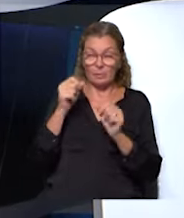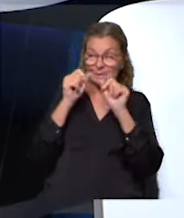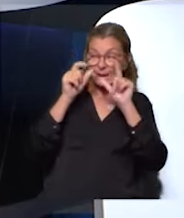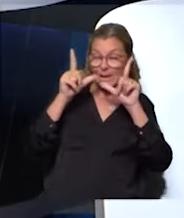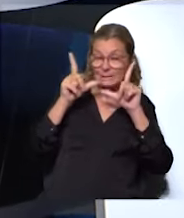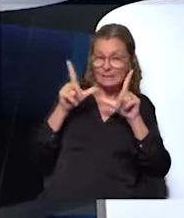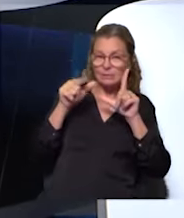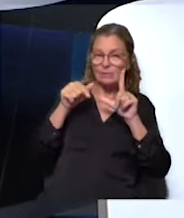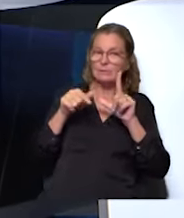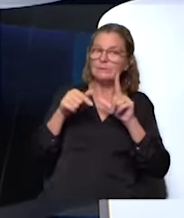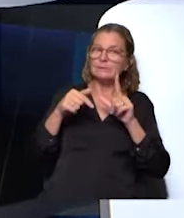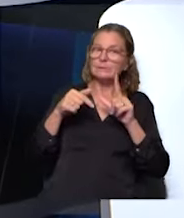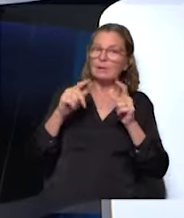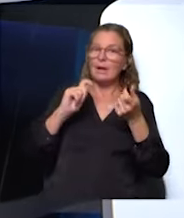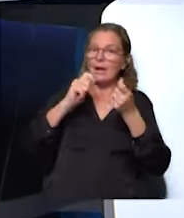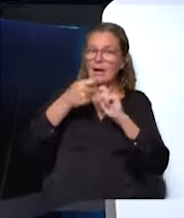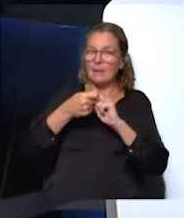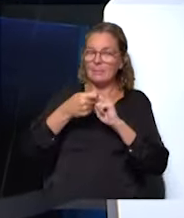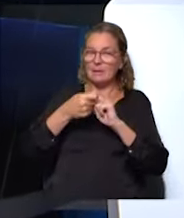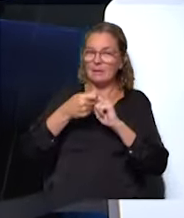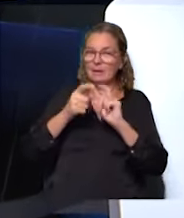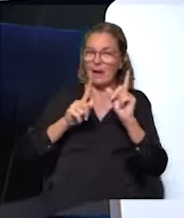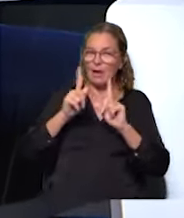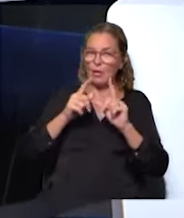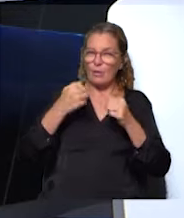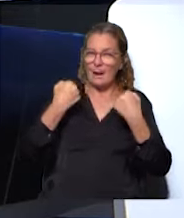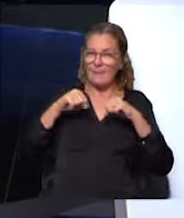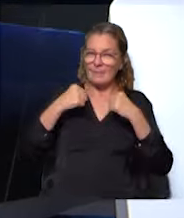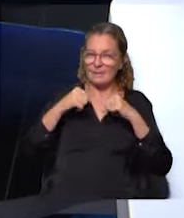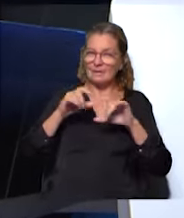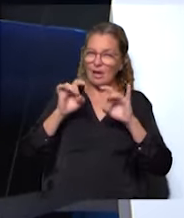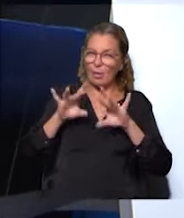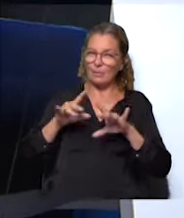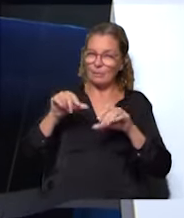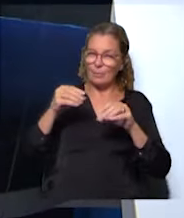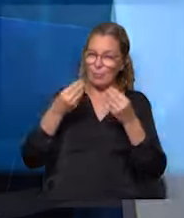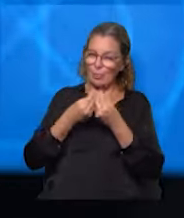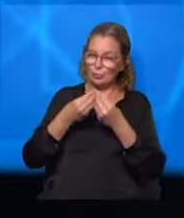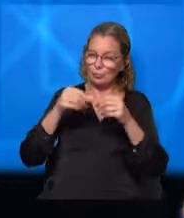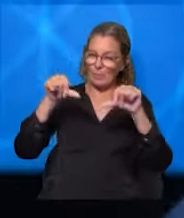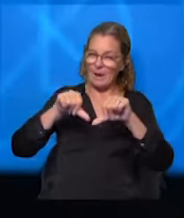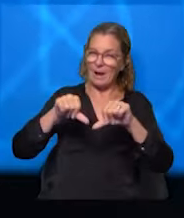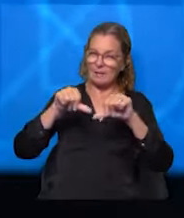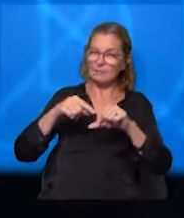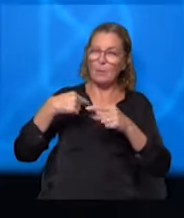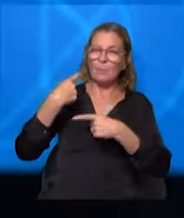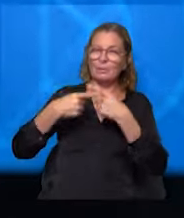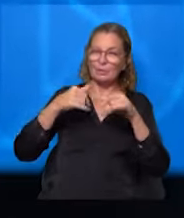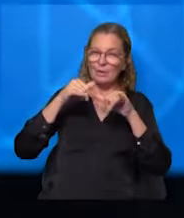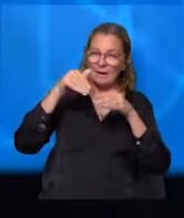atentos a que esas cosas no se transformen en una práctica común que le haría muchísimo daño Ya no a un proceso